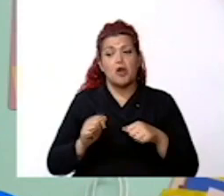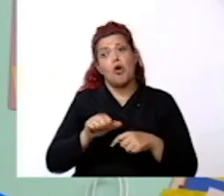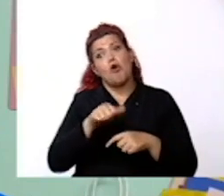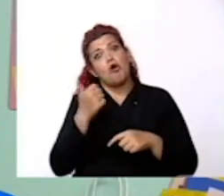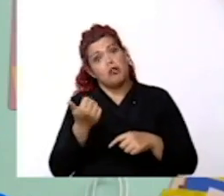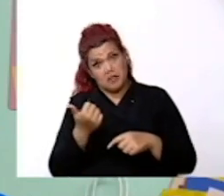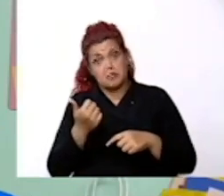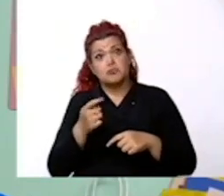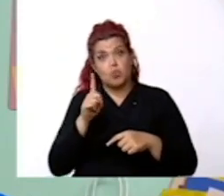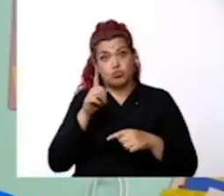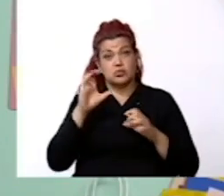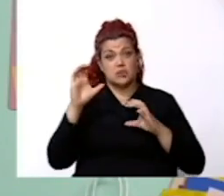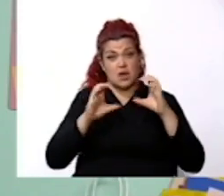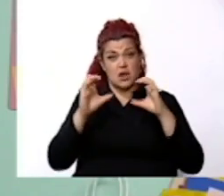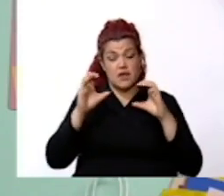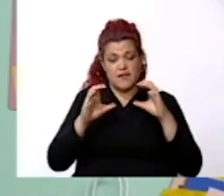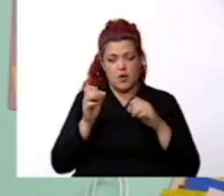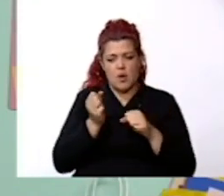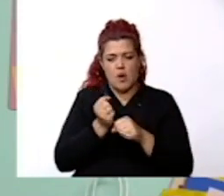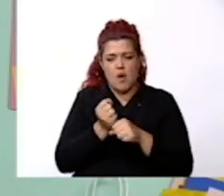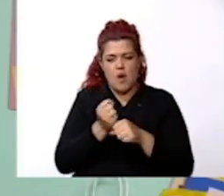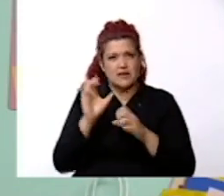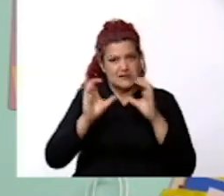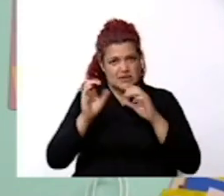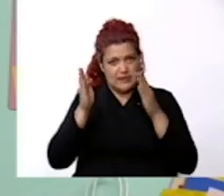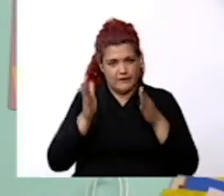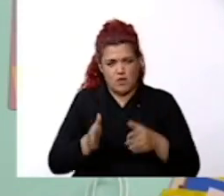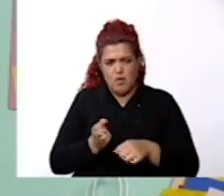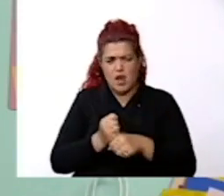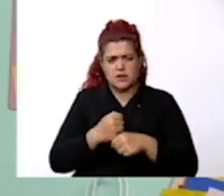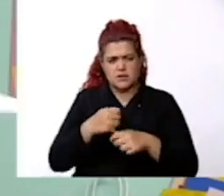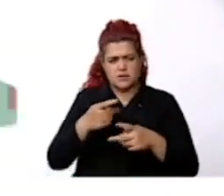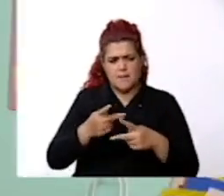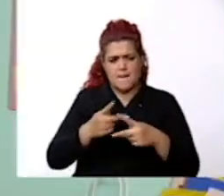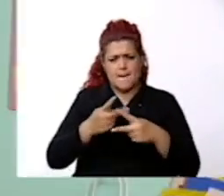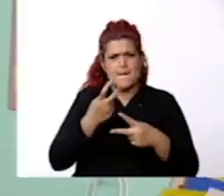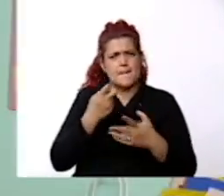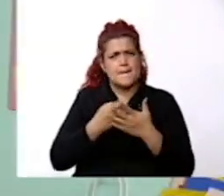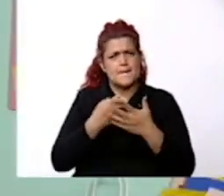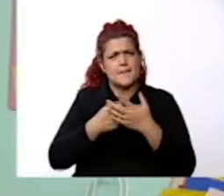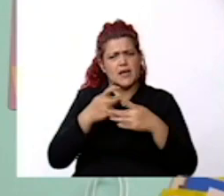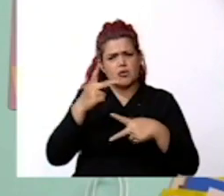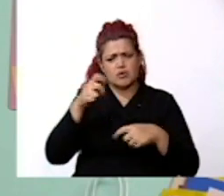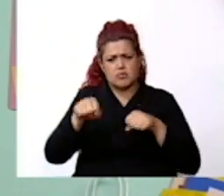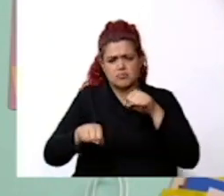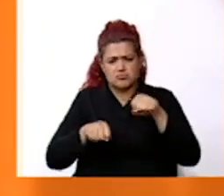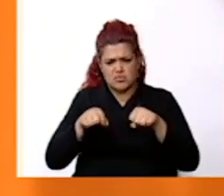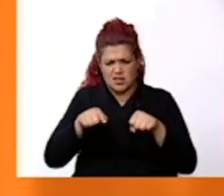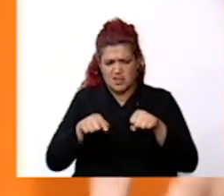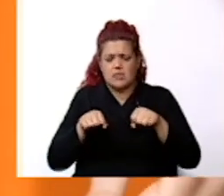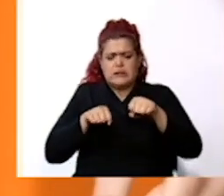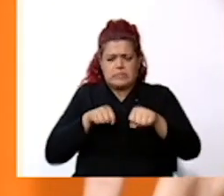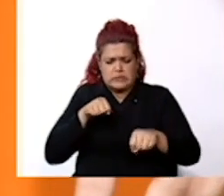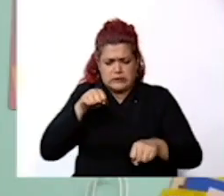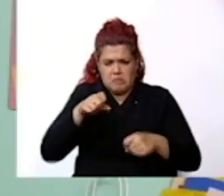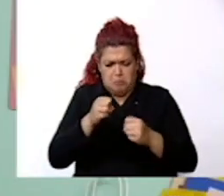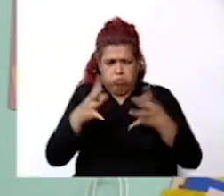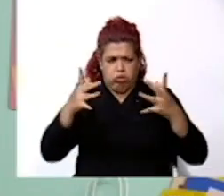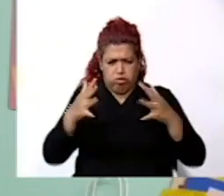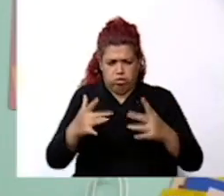otro científico hizo una bicicleta de vidrio y cuando intentó ponerla a andar, ¡pum!, se quebró.